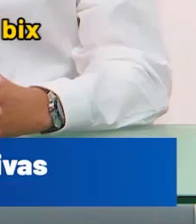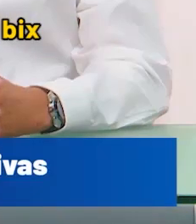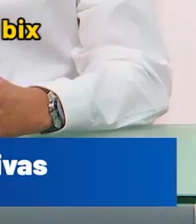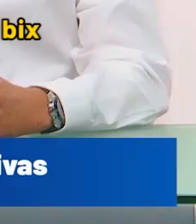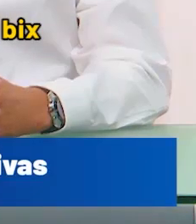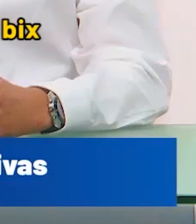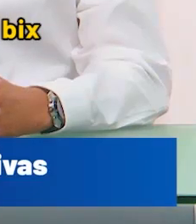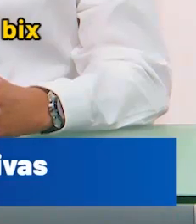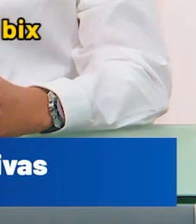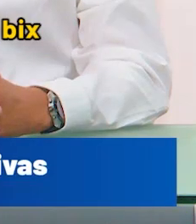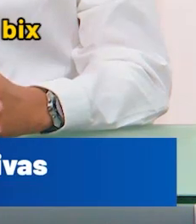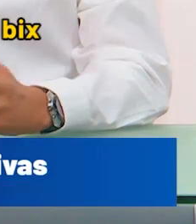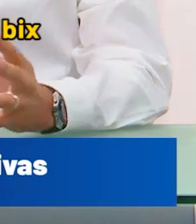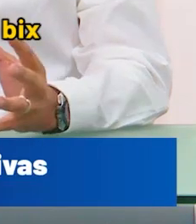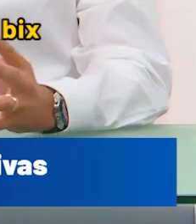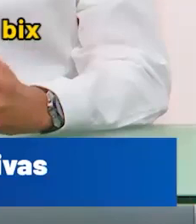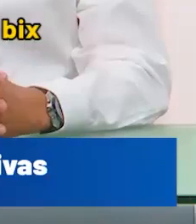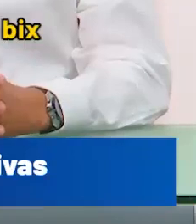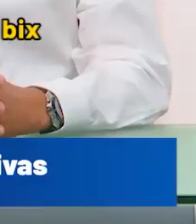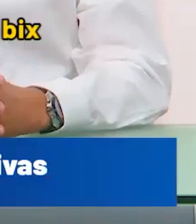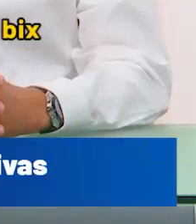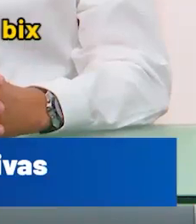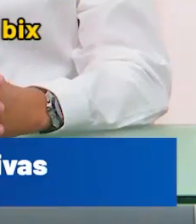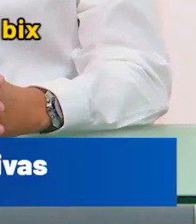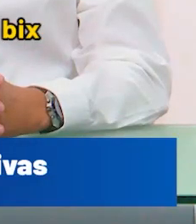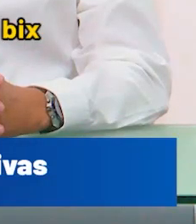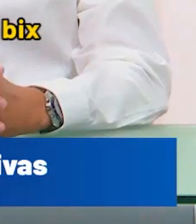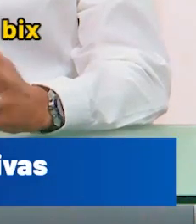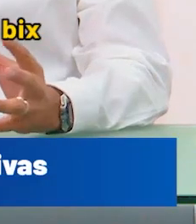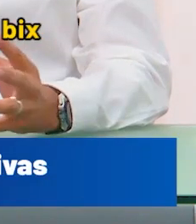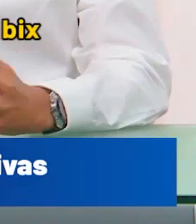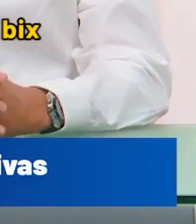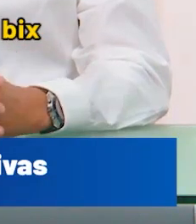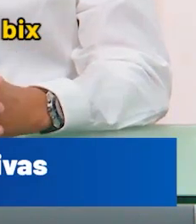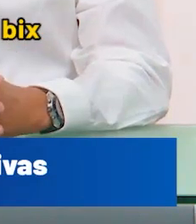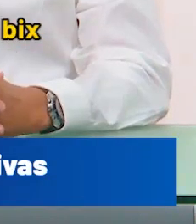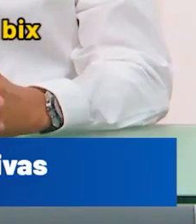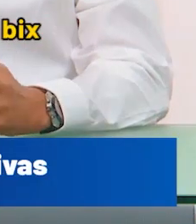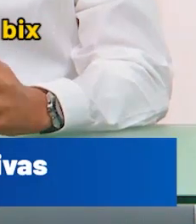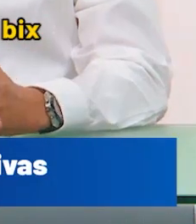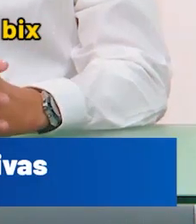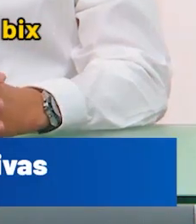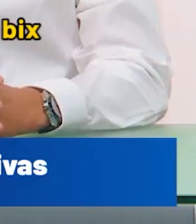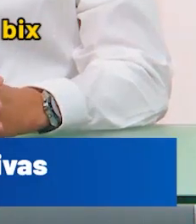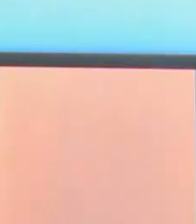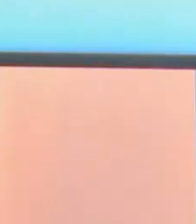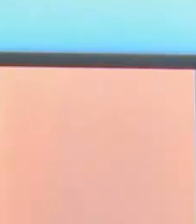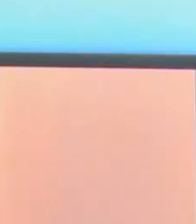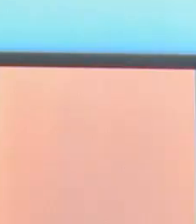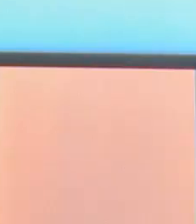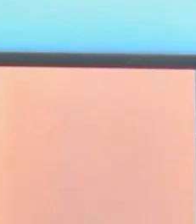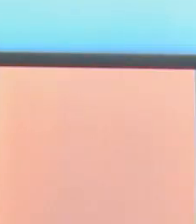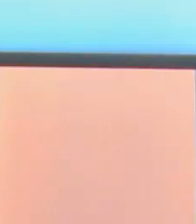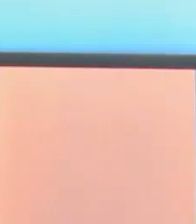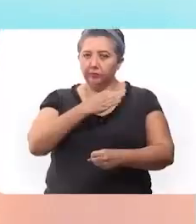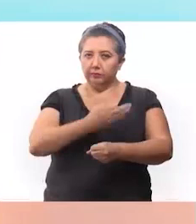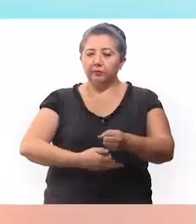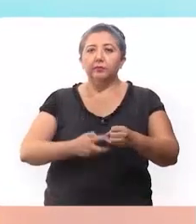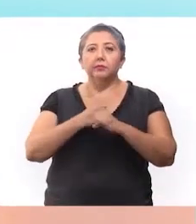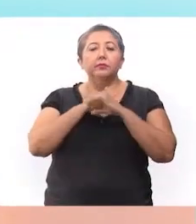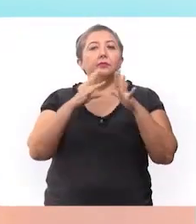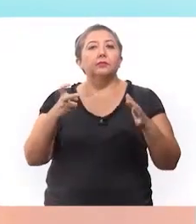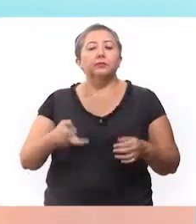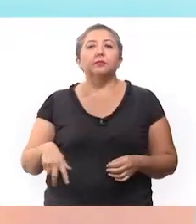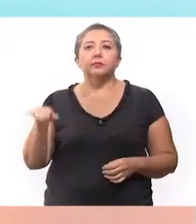Buenas tardes. A continuación daremos a conocer el comportamiento del COVID-19 en nuestro estado de Yucatán. Doctora Patti. Gracias, secretario. Buenas tardes. Este es el